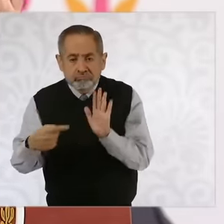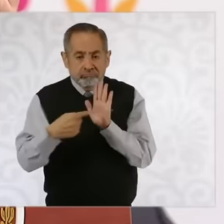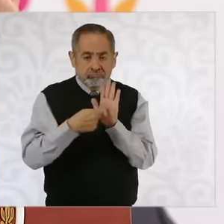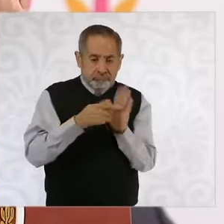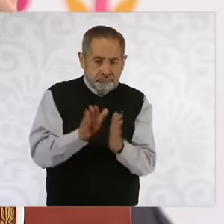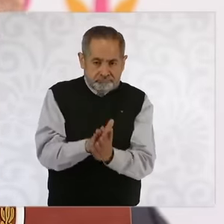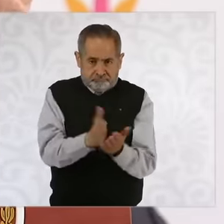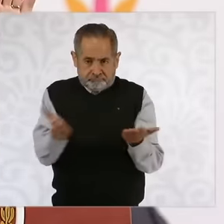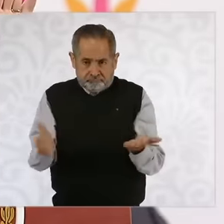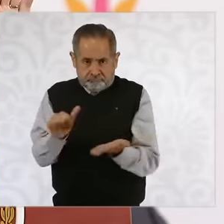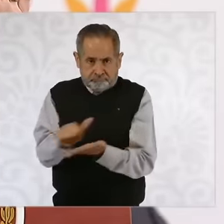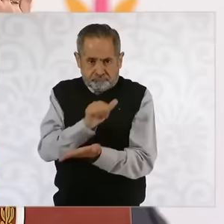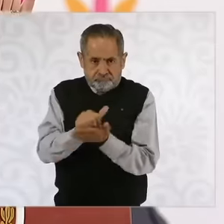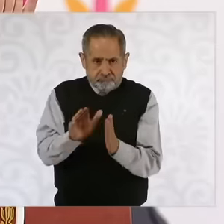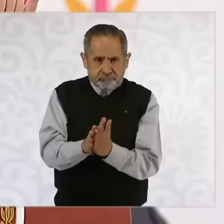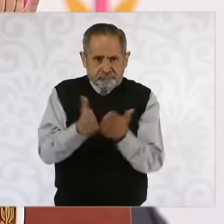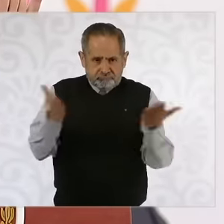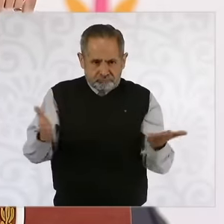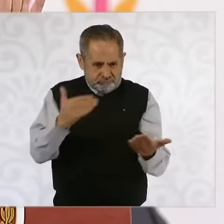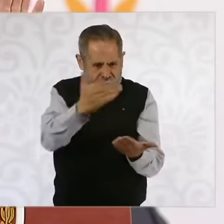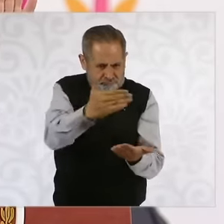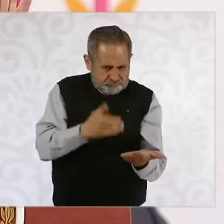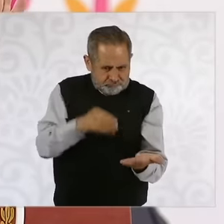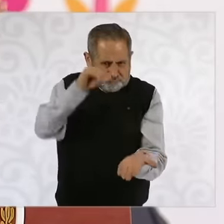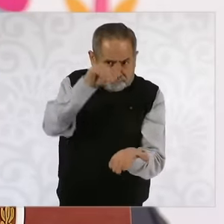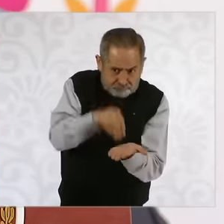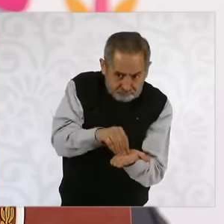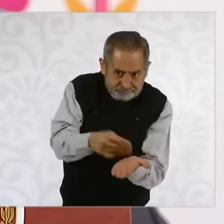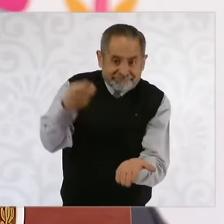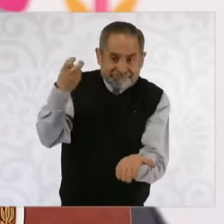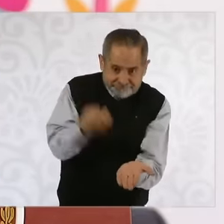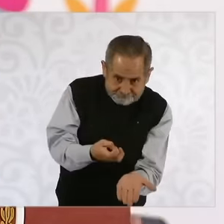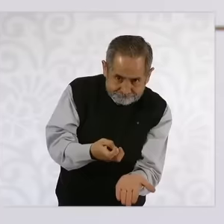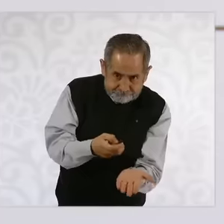libro de actas, ¿no? A ver si me dice cómo se llama exactamente.